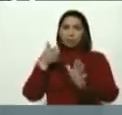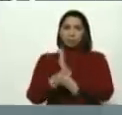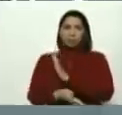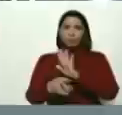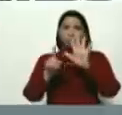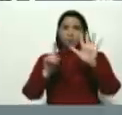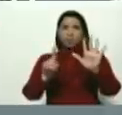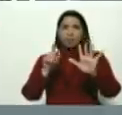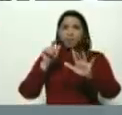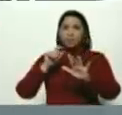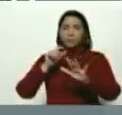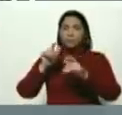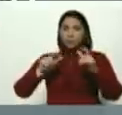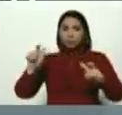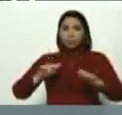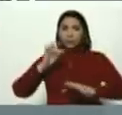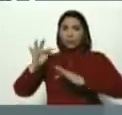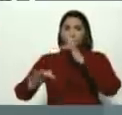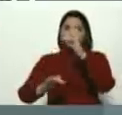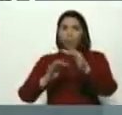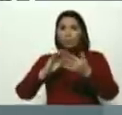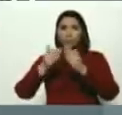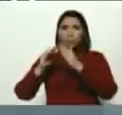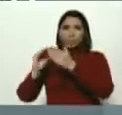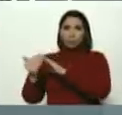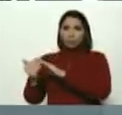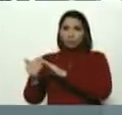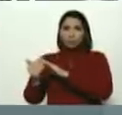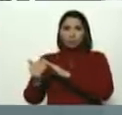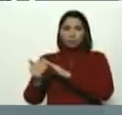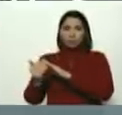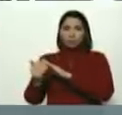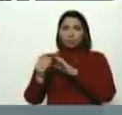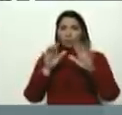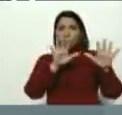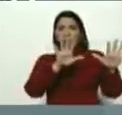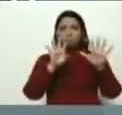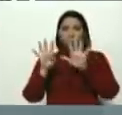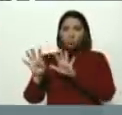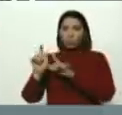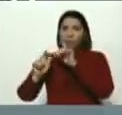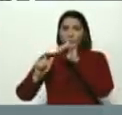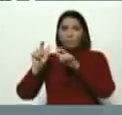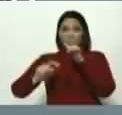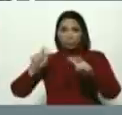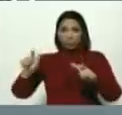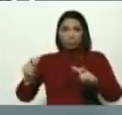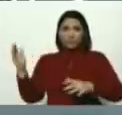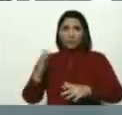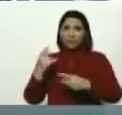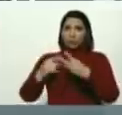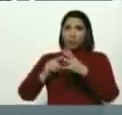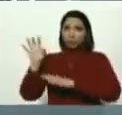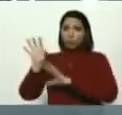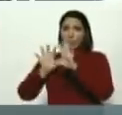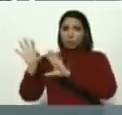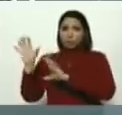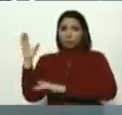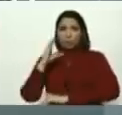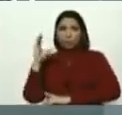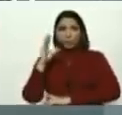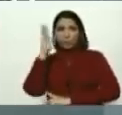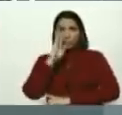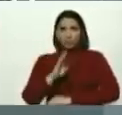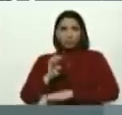6 casos de transmisión comunitaria, estos 19 casos extranjeros, colombianos y brasileños